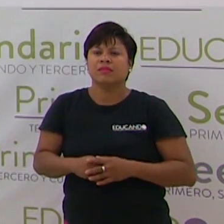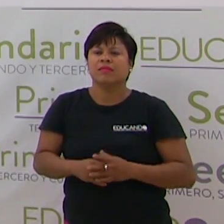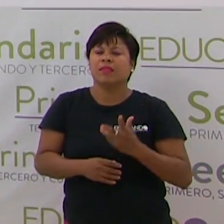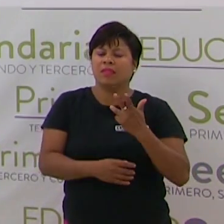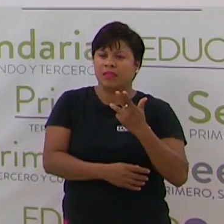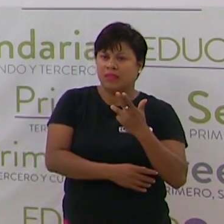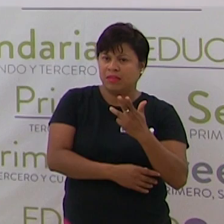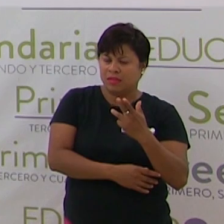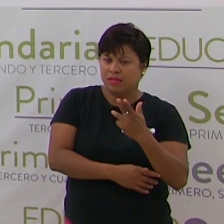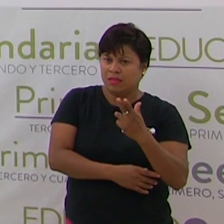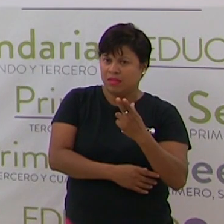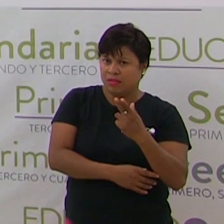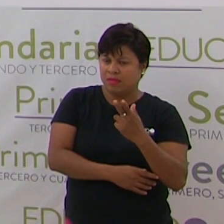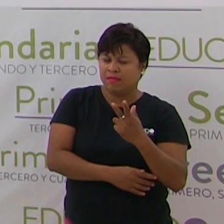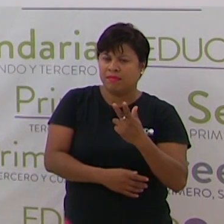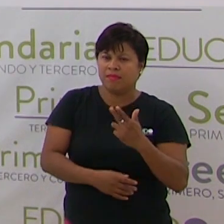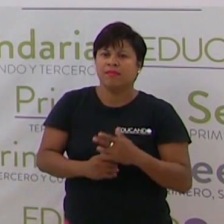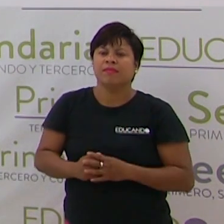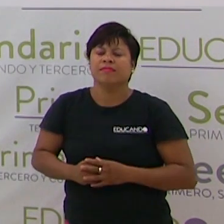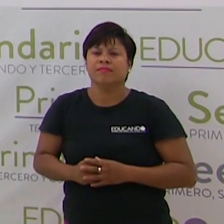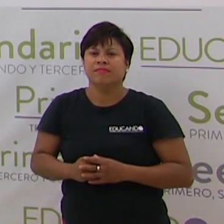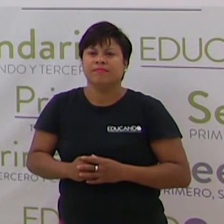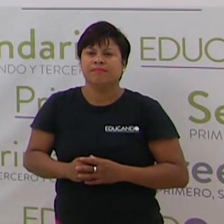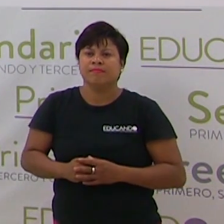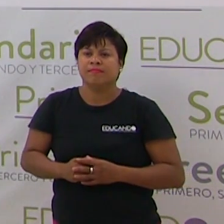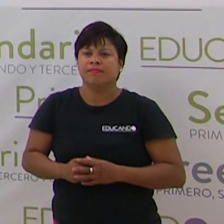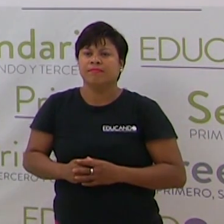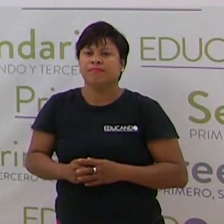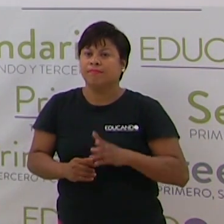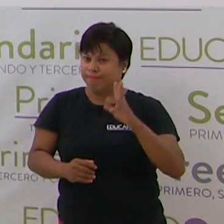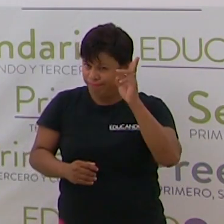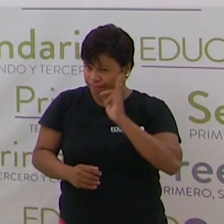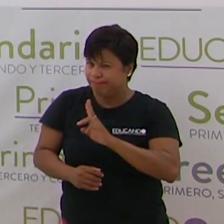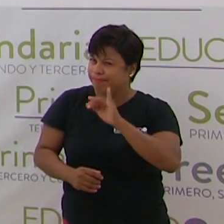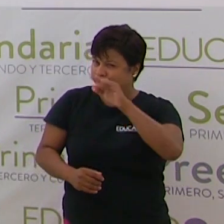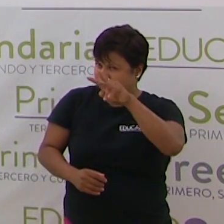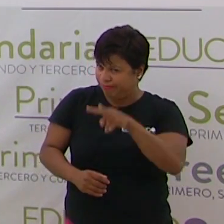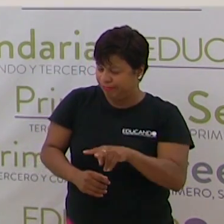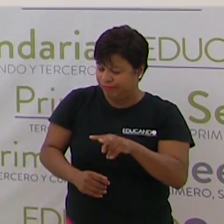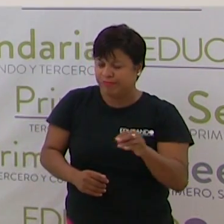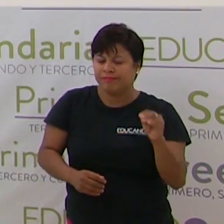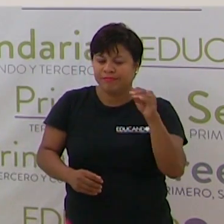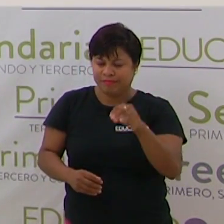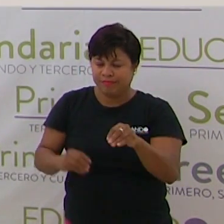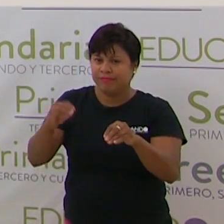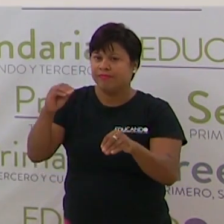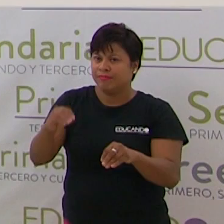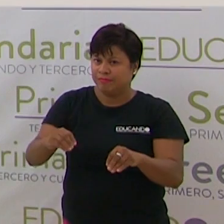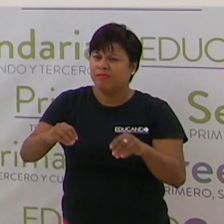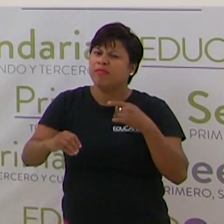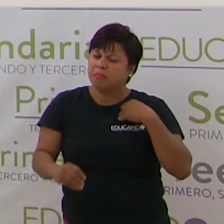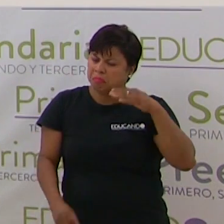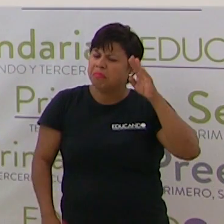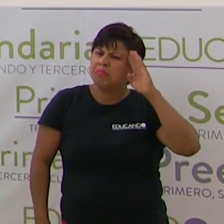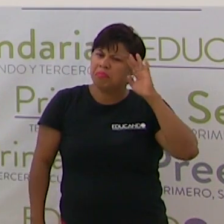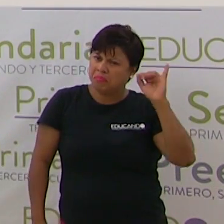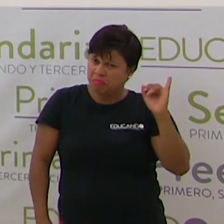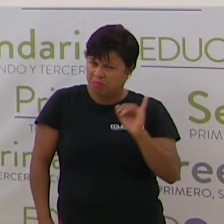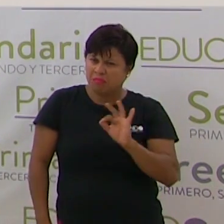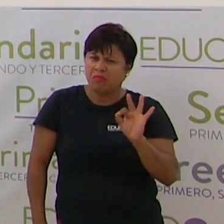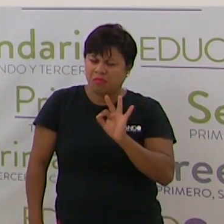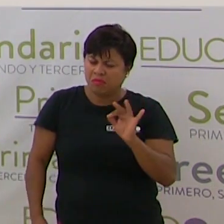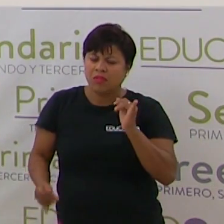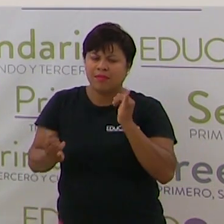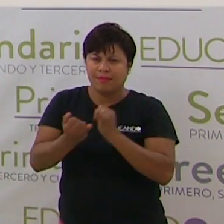la tijera. Vamos a ver si acertaron. Y a lo mejor yo creo que también tú te fuiste con esa idea.